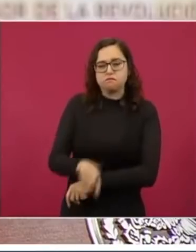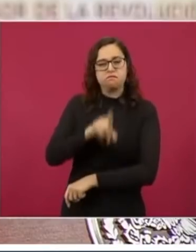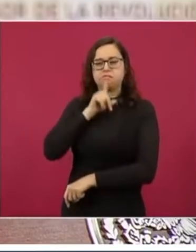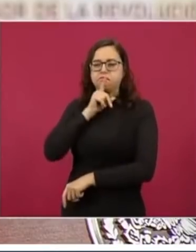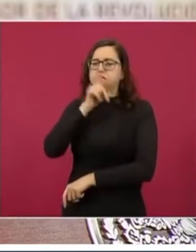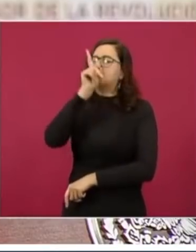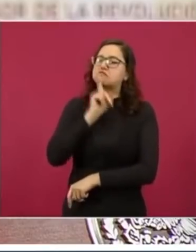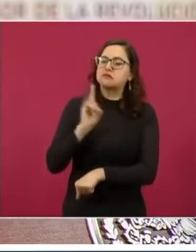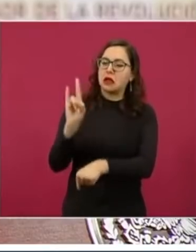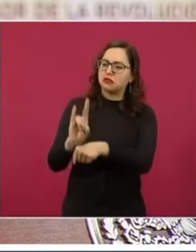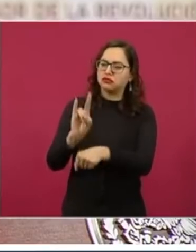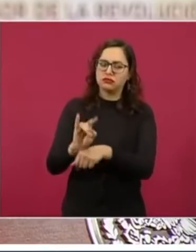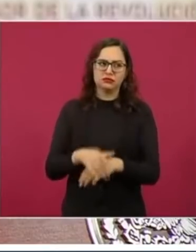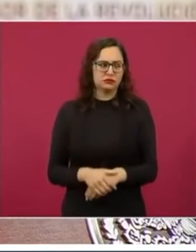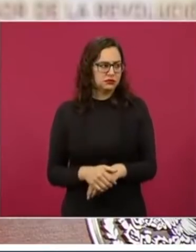y era un tren,